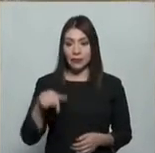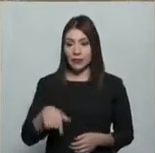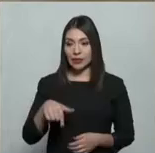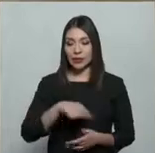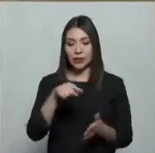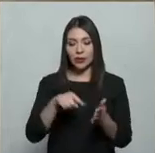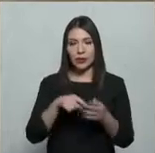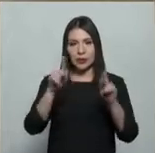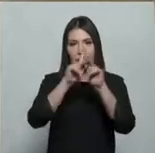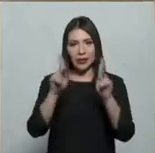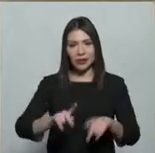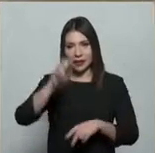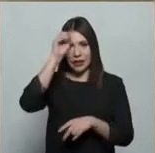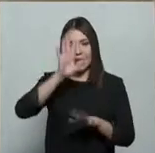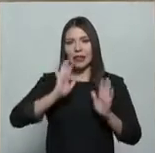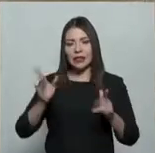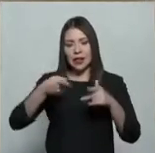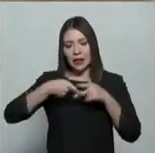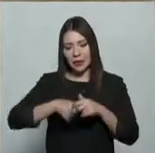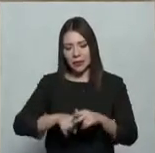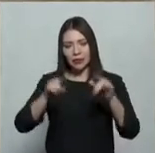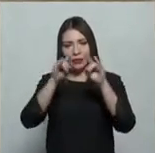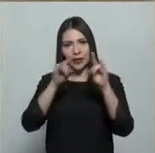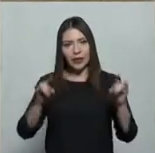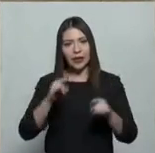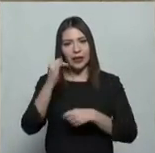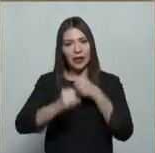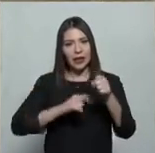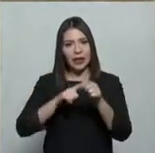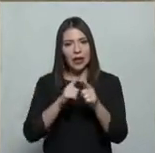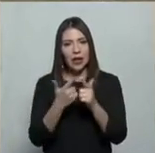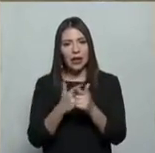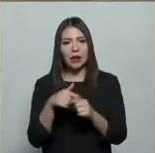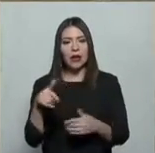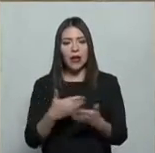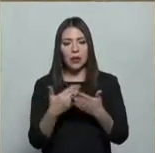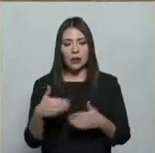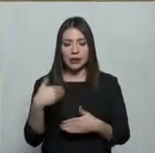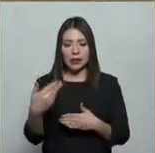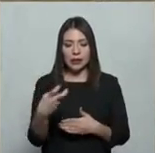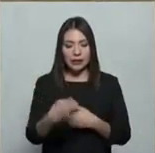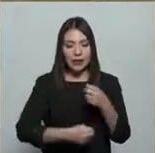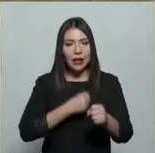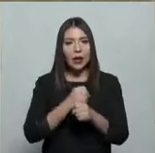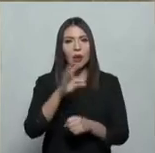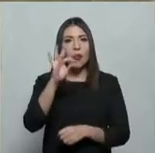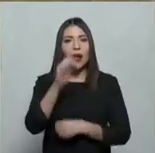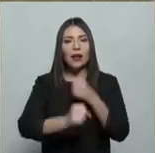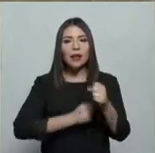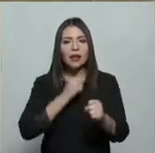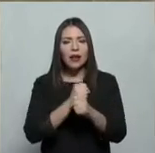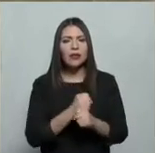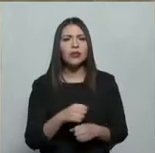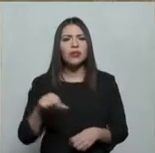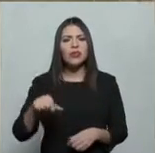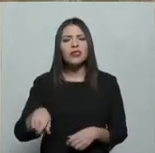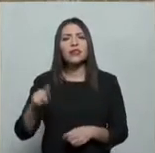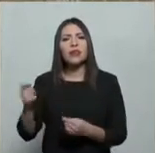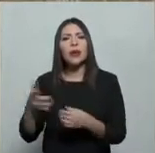de Minería, un año muy especial, el 2019, están cumpliendo 40 años. Platíquenos de las actividades que van a poder disfrutar los